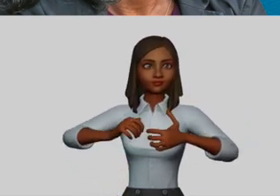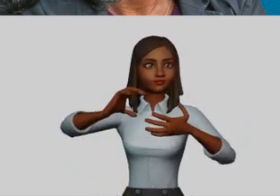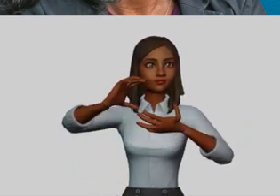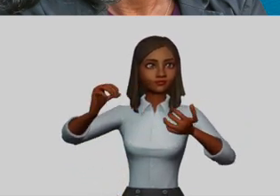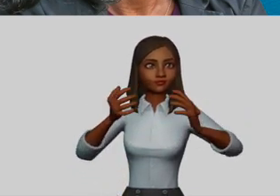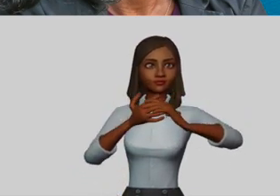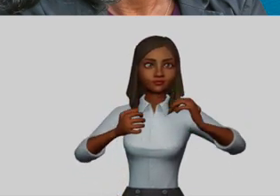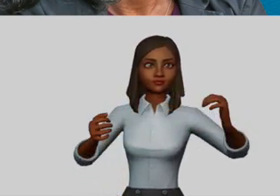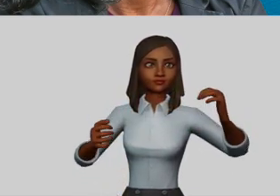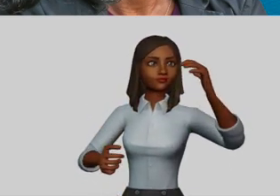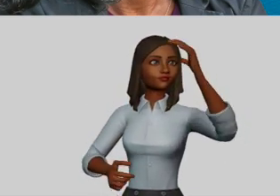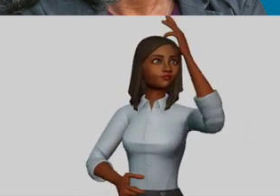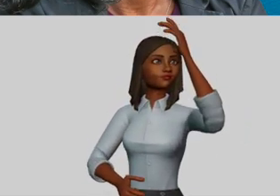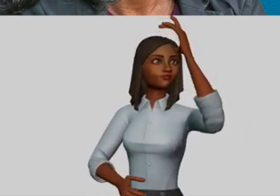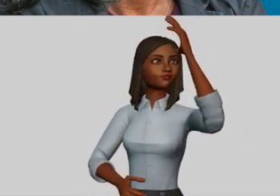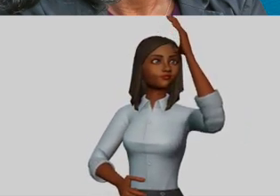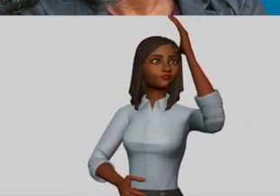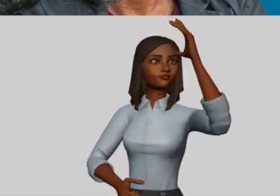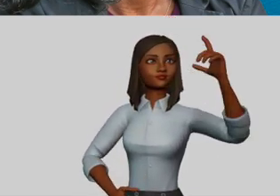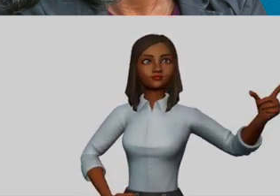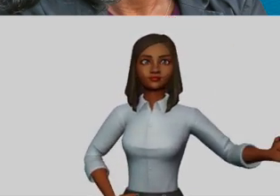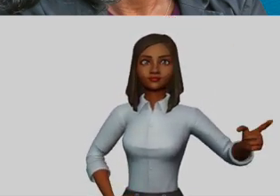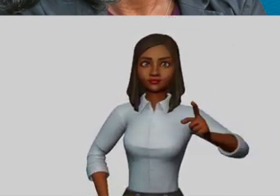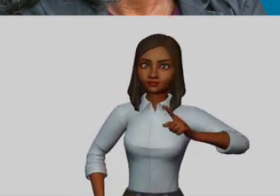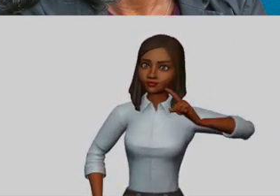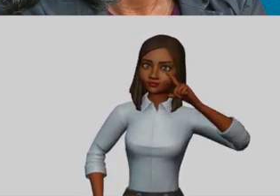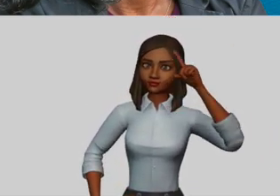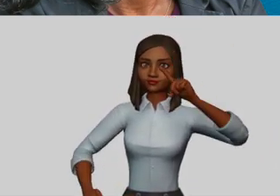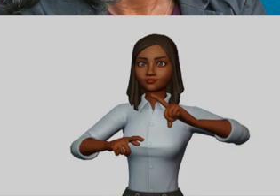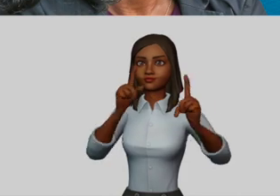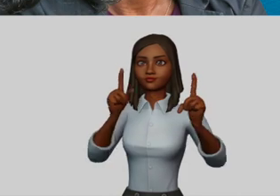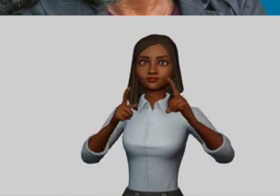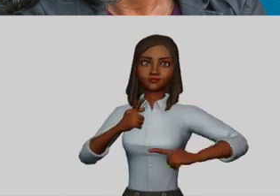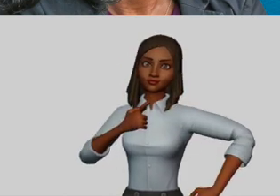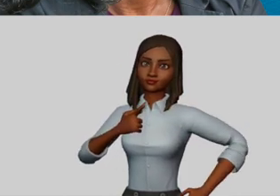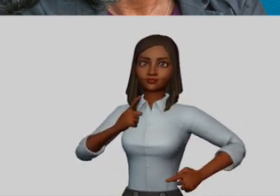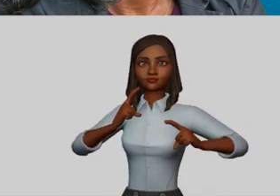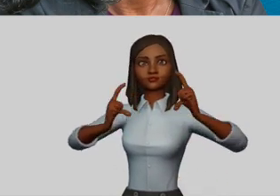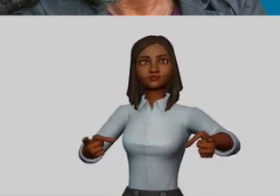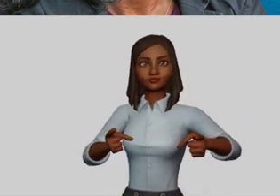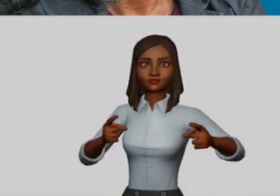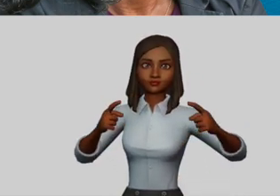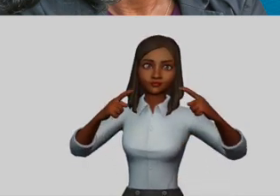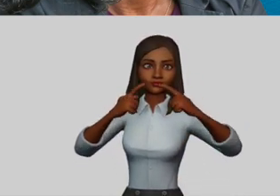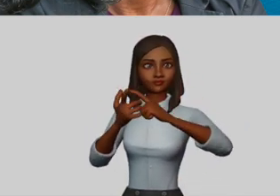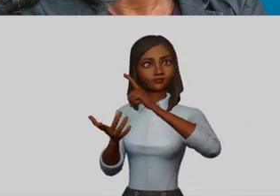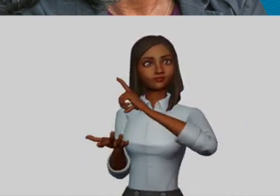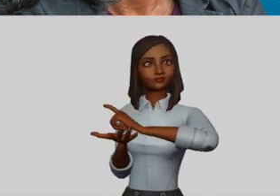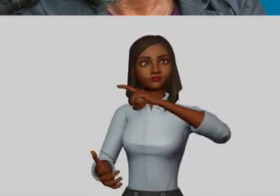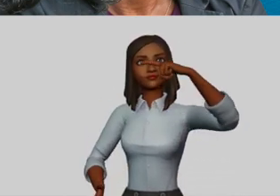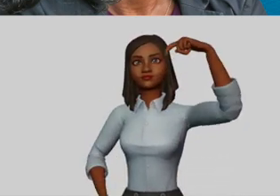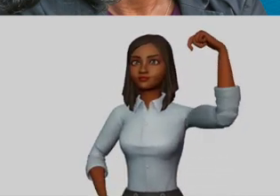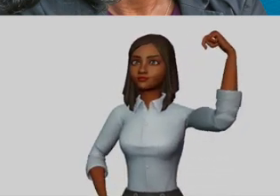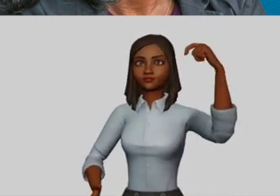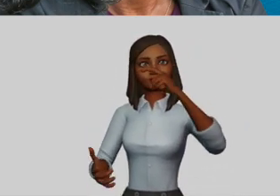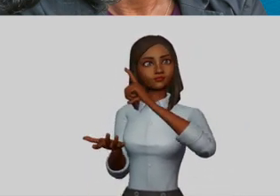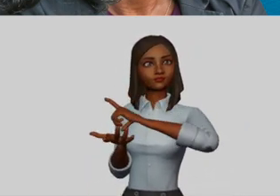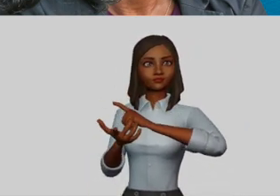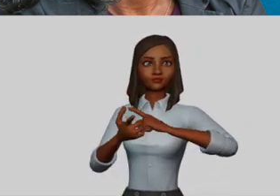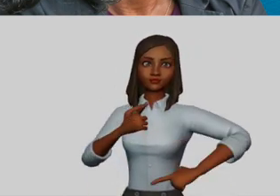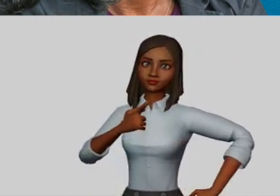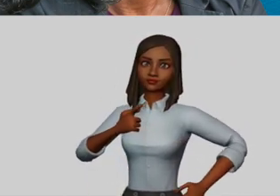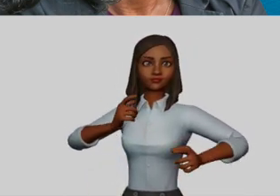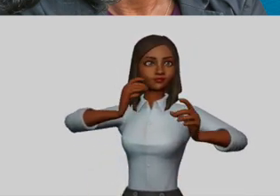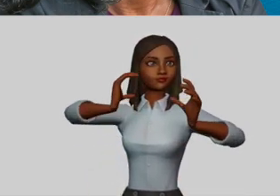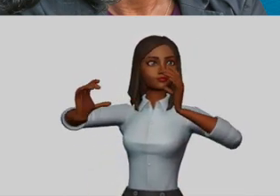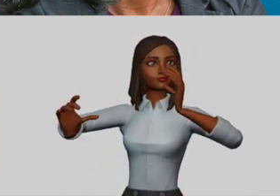puede escuchar. Entonces, hay tanta discriminación normalizada, de verdad. Y es verdad que se ha avanzado, pero es que se avanza tan